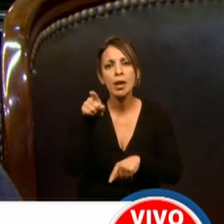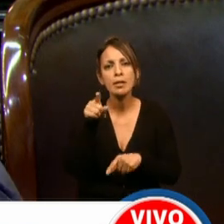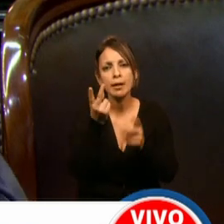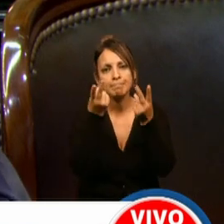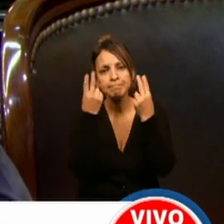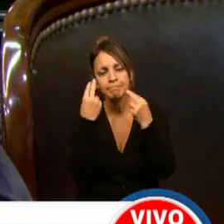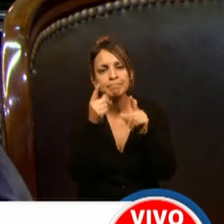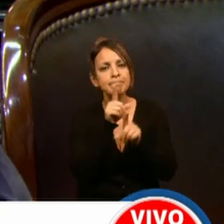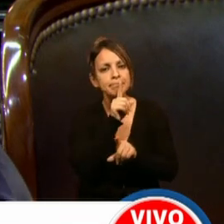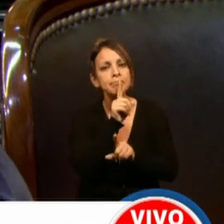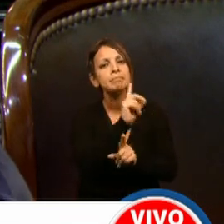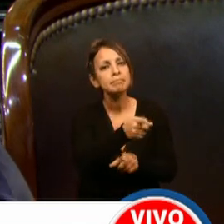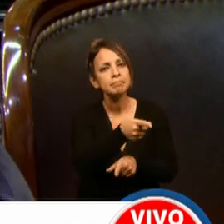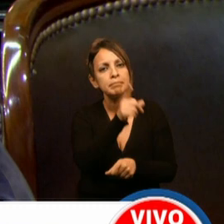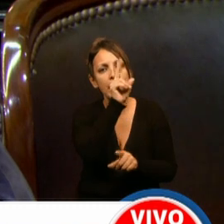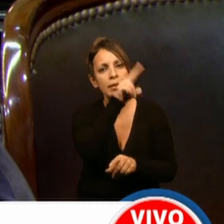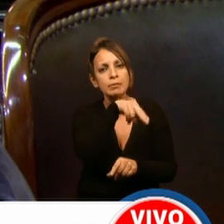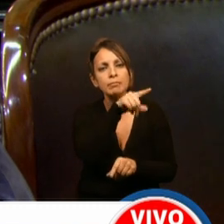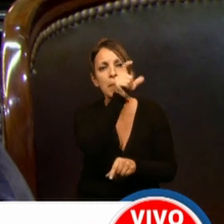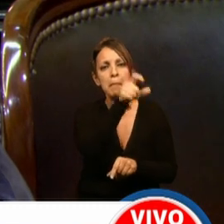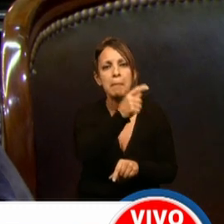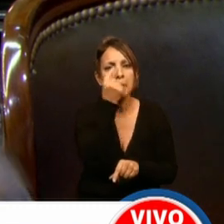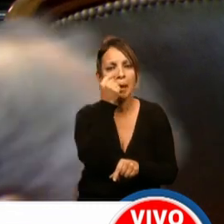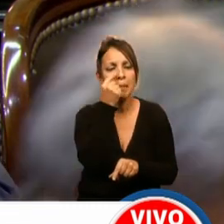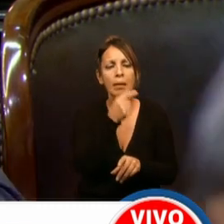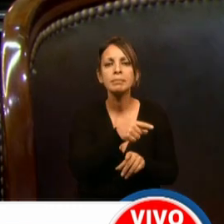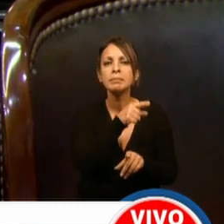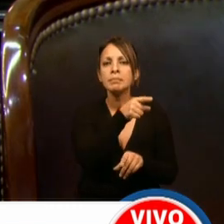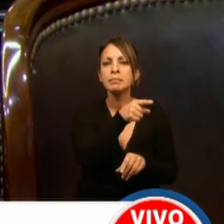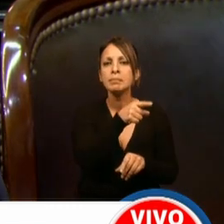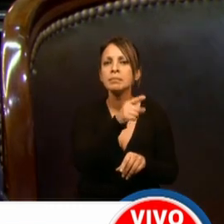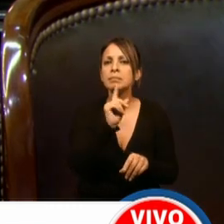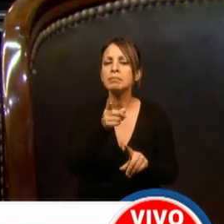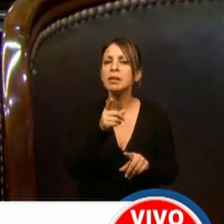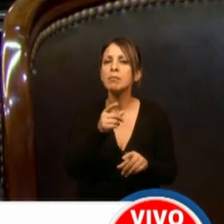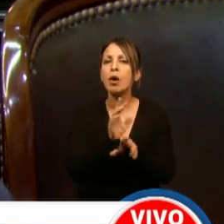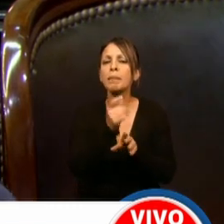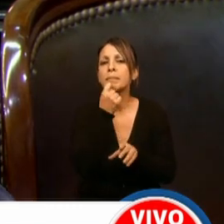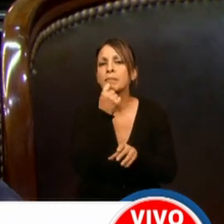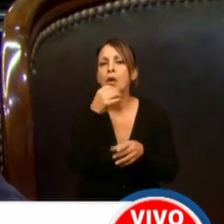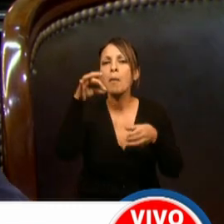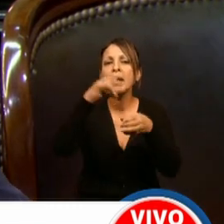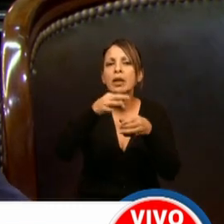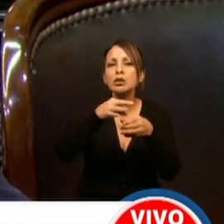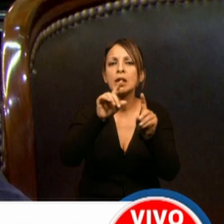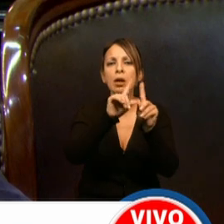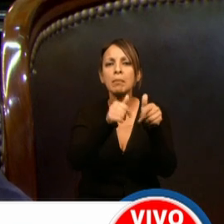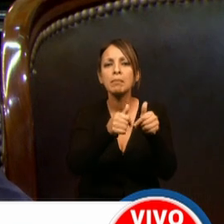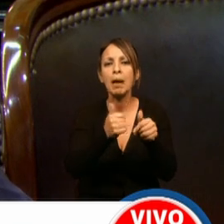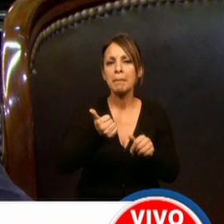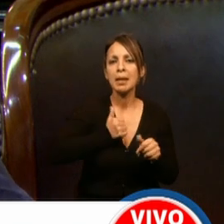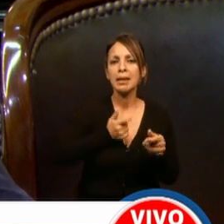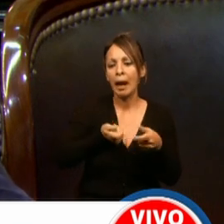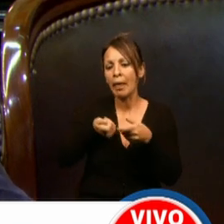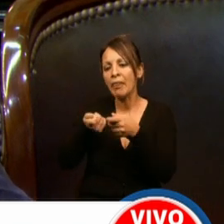le decía a su padre y había rechazado el ofrecimiento de facturas y de martes cocido a los militares que